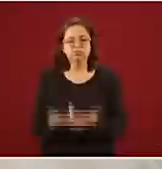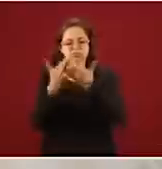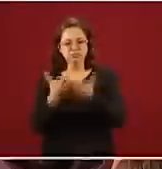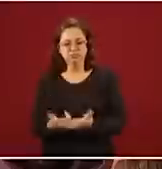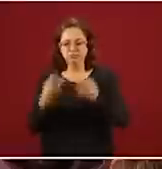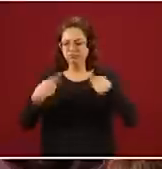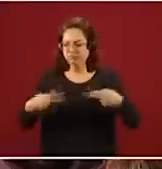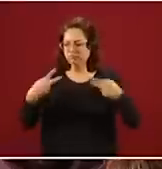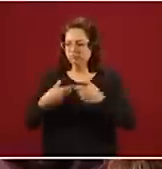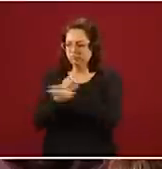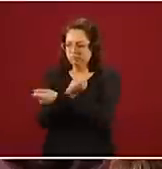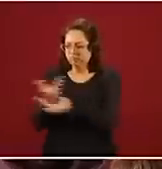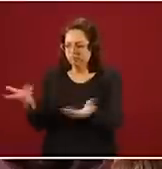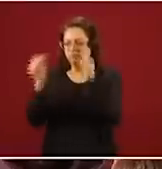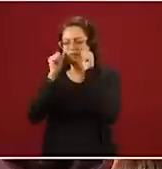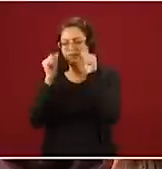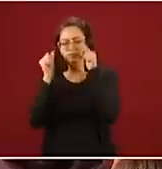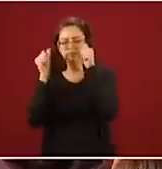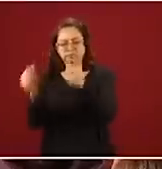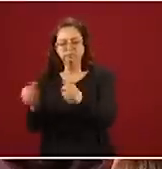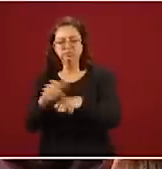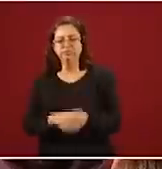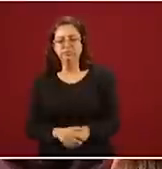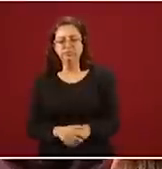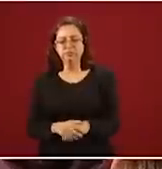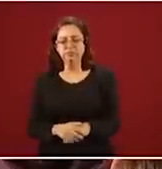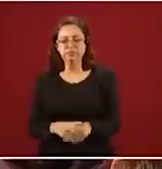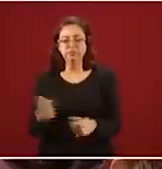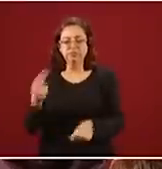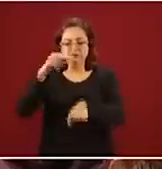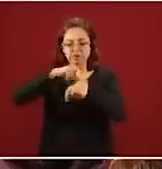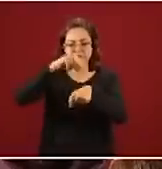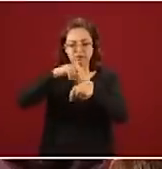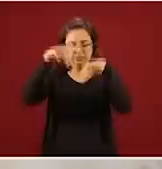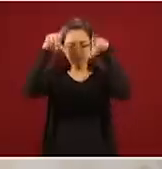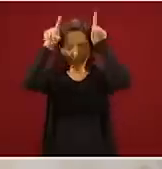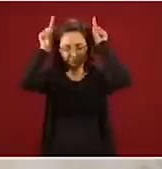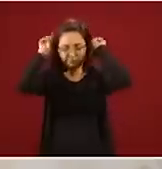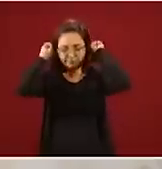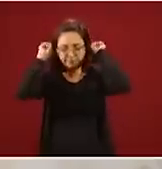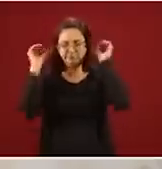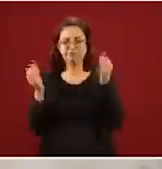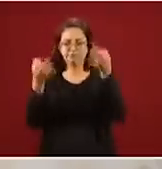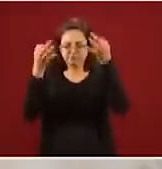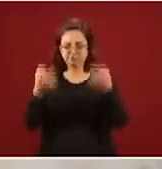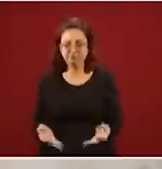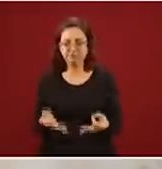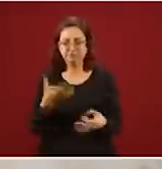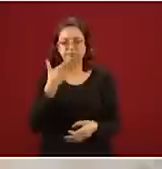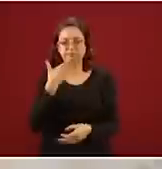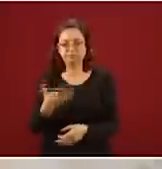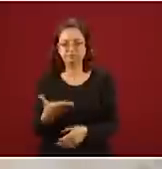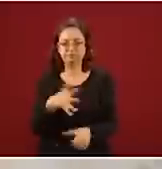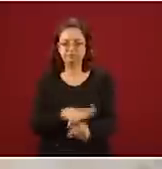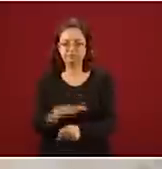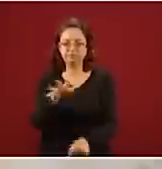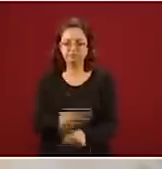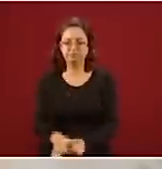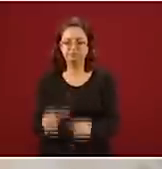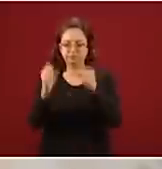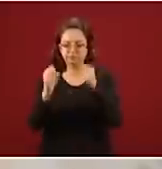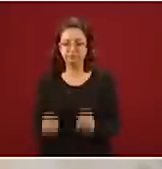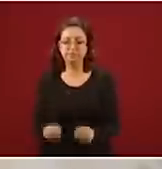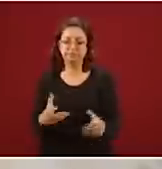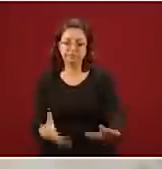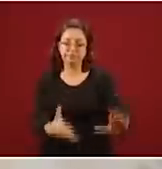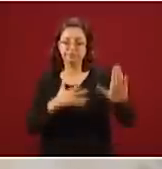gente. No faltarán médicas, ni enfermeros, ni médicos, y es un compromiso que en este país